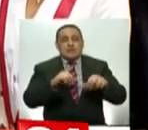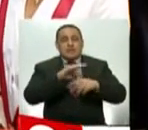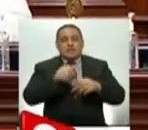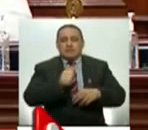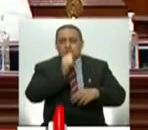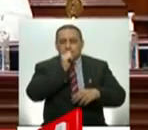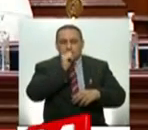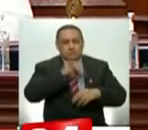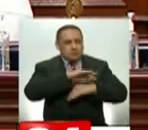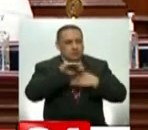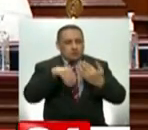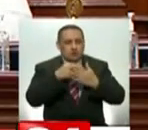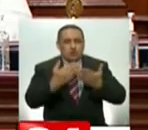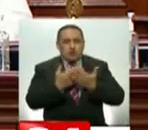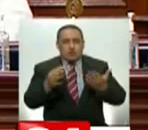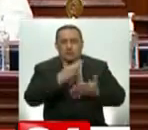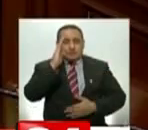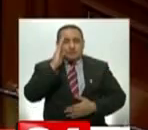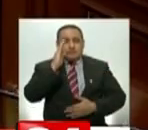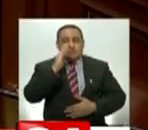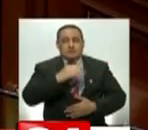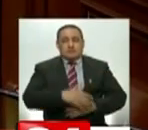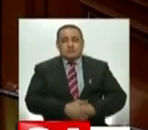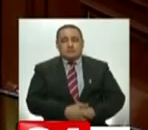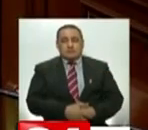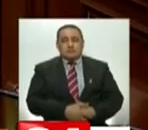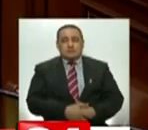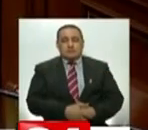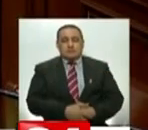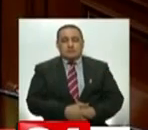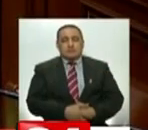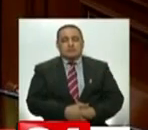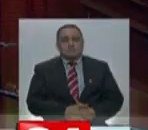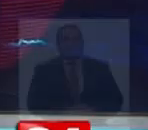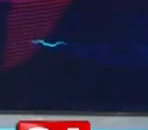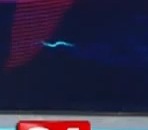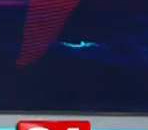policía ha puesto en manos de la Fiscalía.